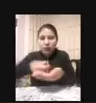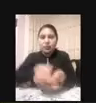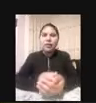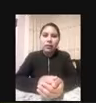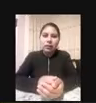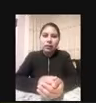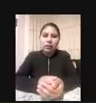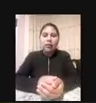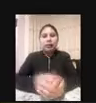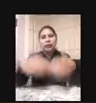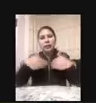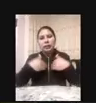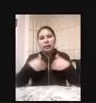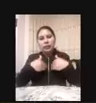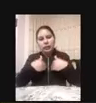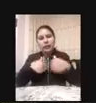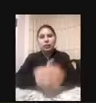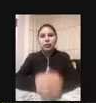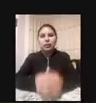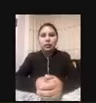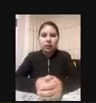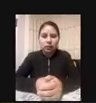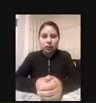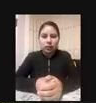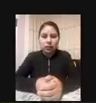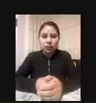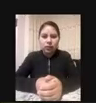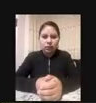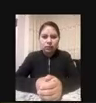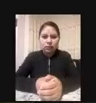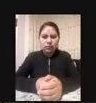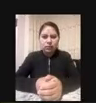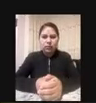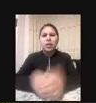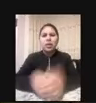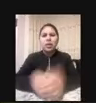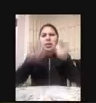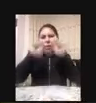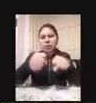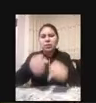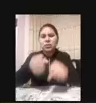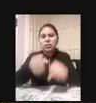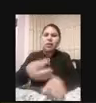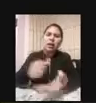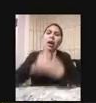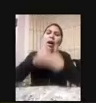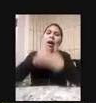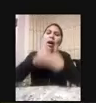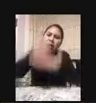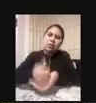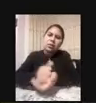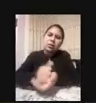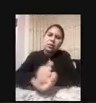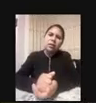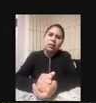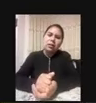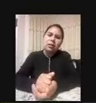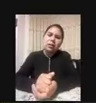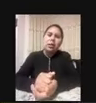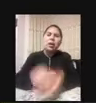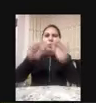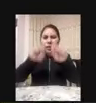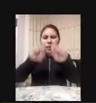las muelitas de los niños y ayudarles a masticar. Ahí les podemos poner cualquier cosa. Puede ser fruta, puede ser carne, puede